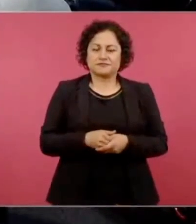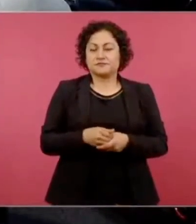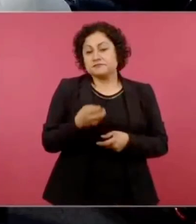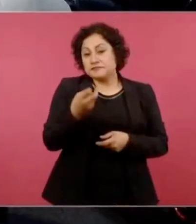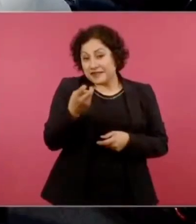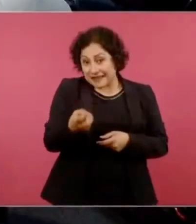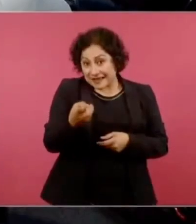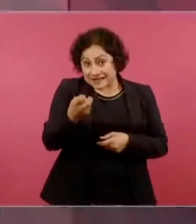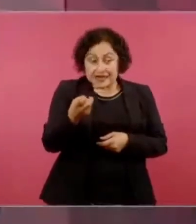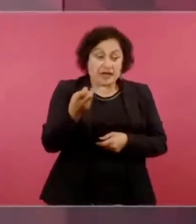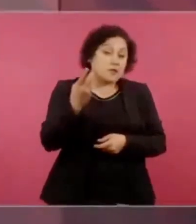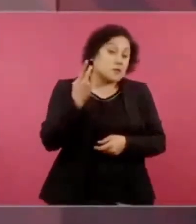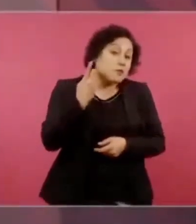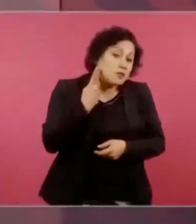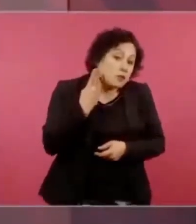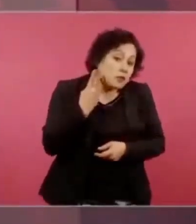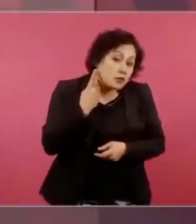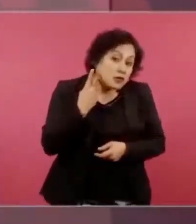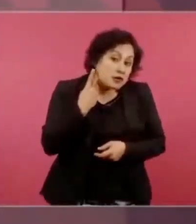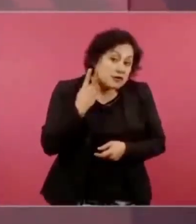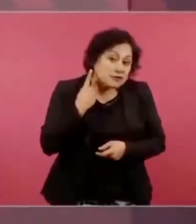política fue acompañada,